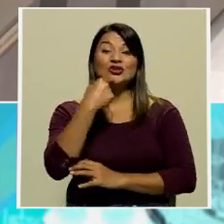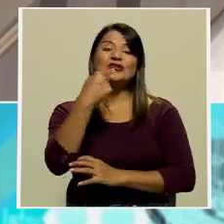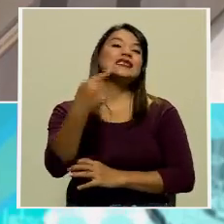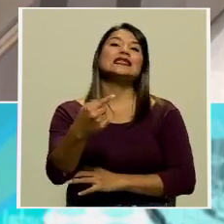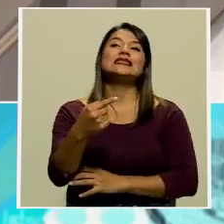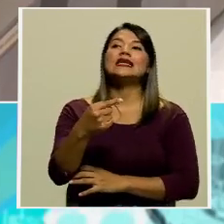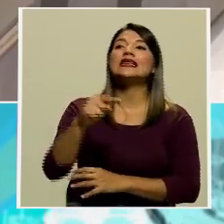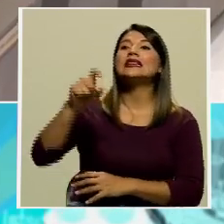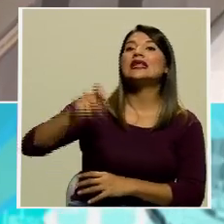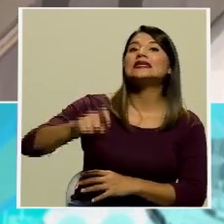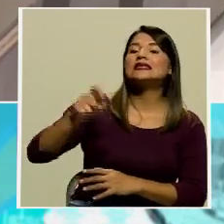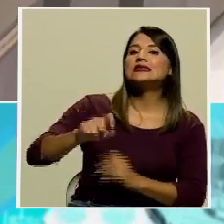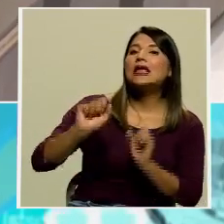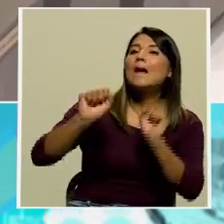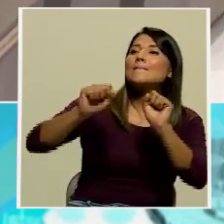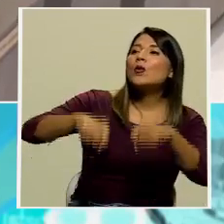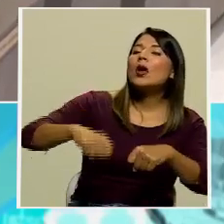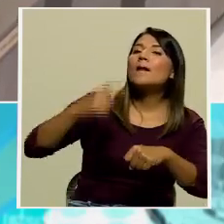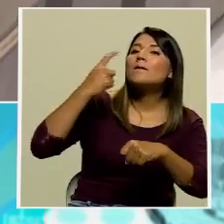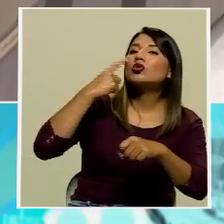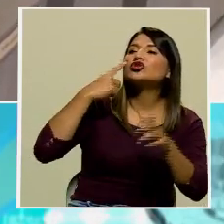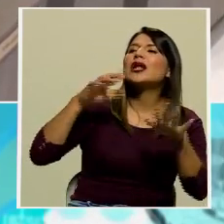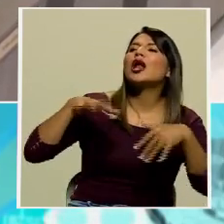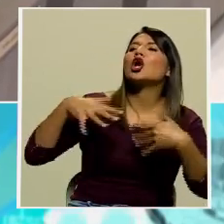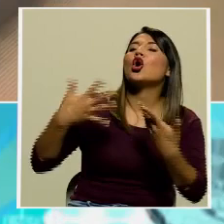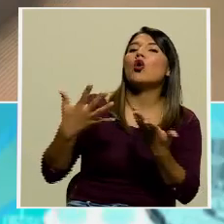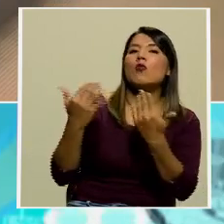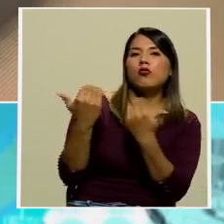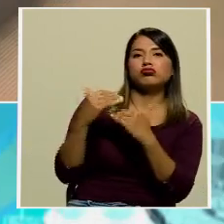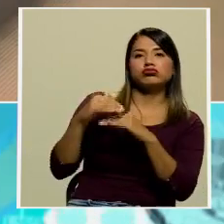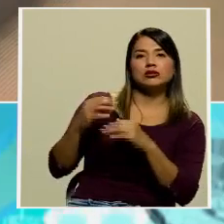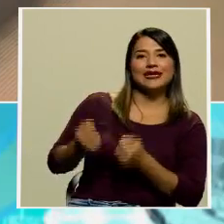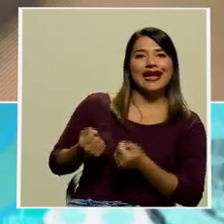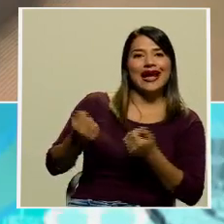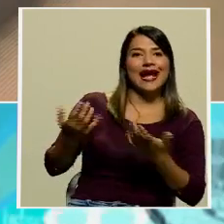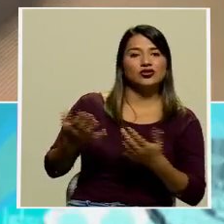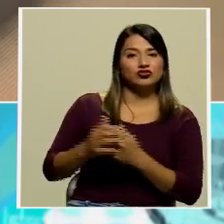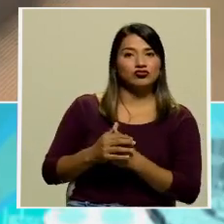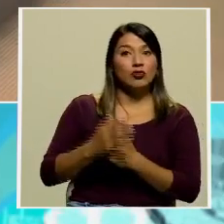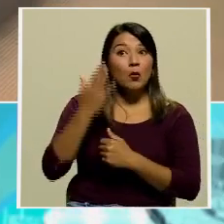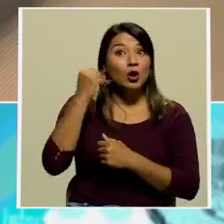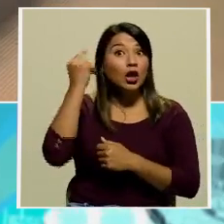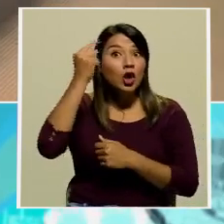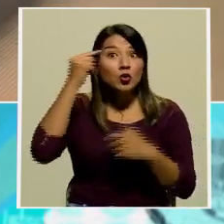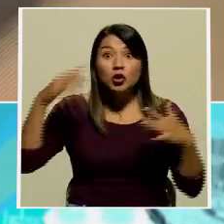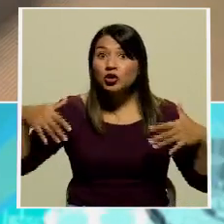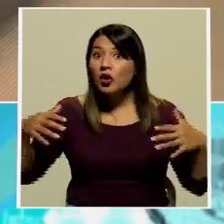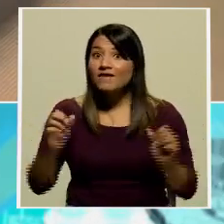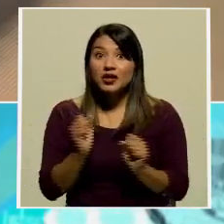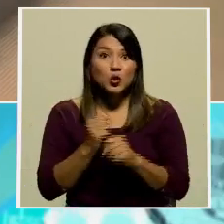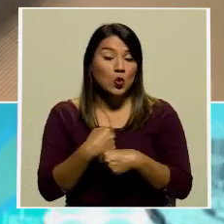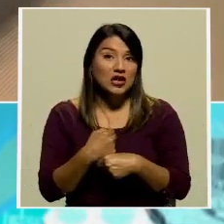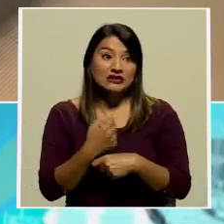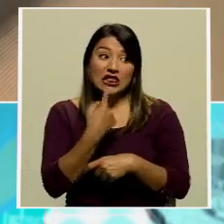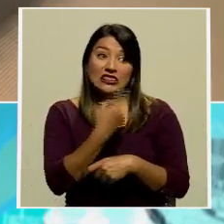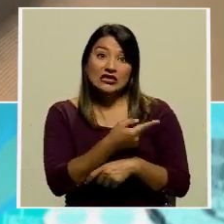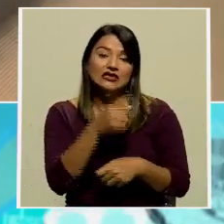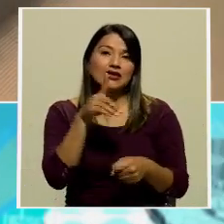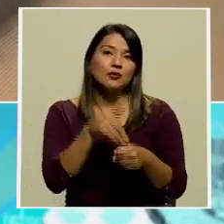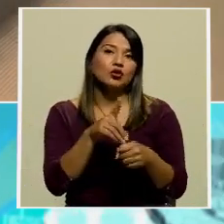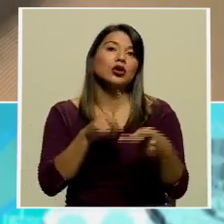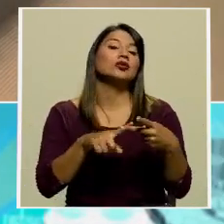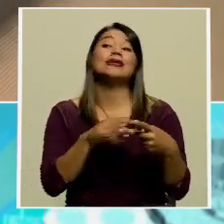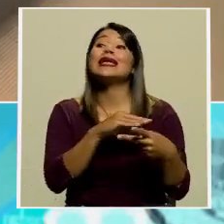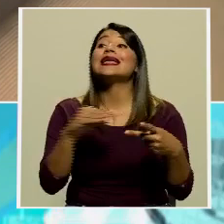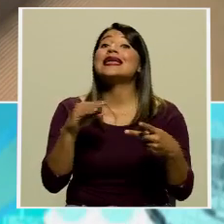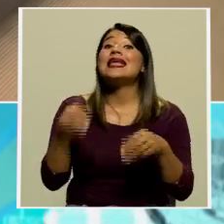mostrar los recortes del gasto público que el gobierno sigue sin hacer según ellos y también generar empleo. Son parte